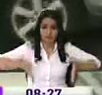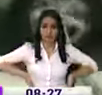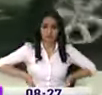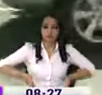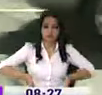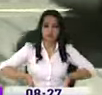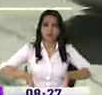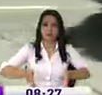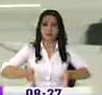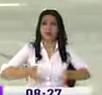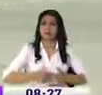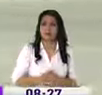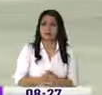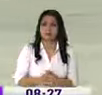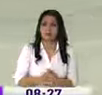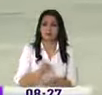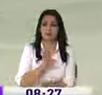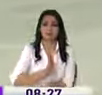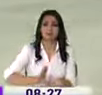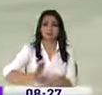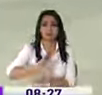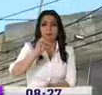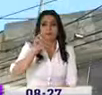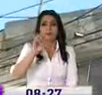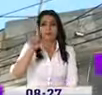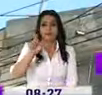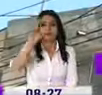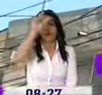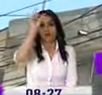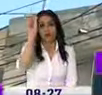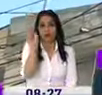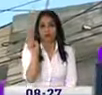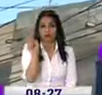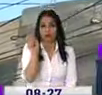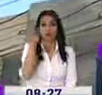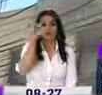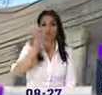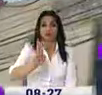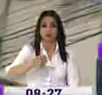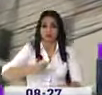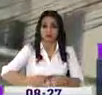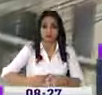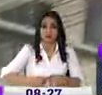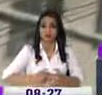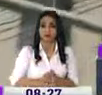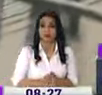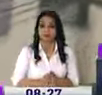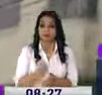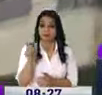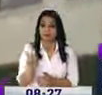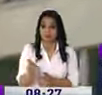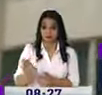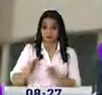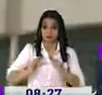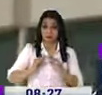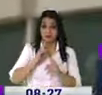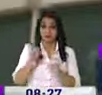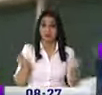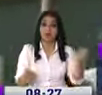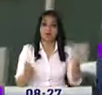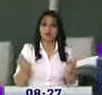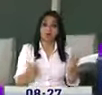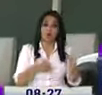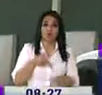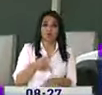Heiter Germán del barrio Media Luna en Chimbacare, al sur de Quito. Según uno de los moradores, un camión que transitaba por el